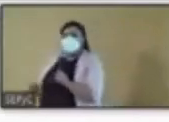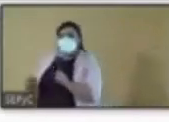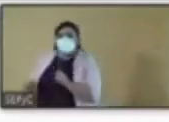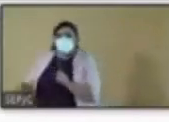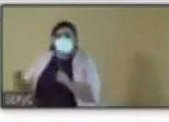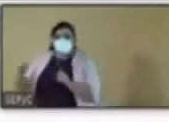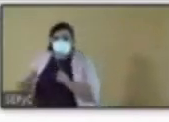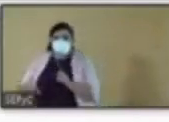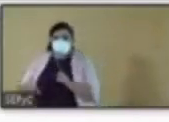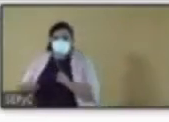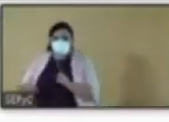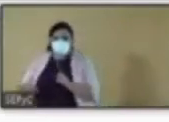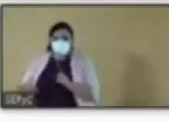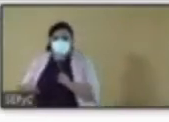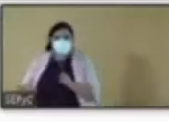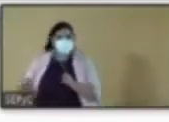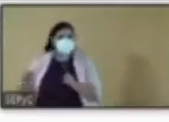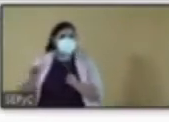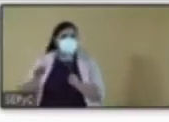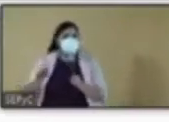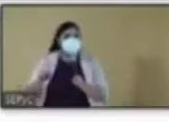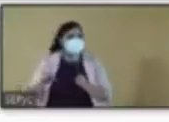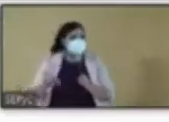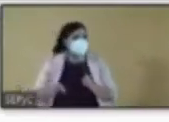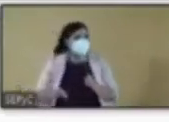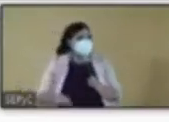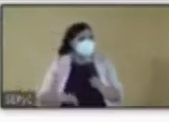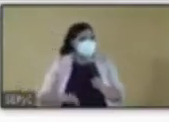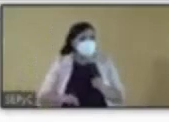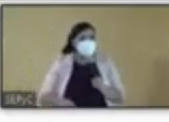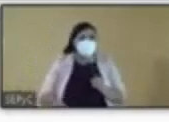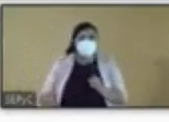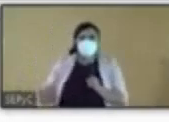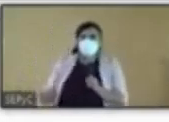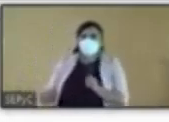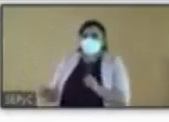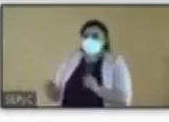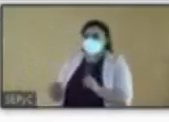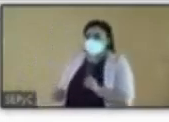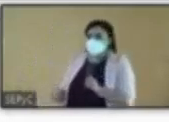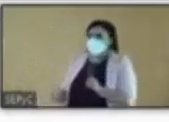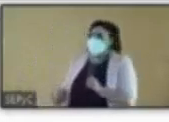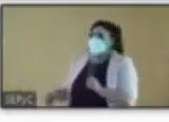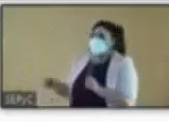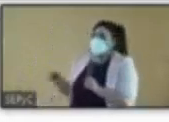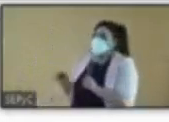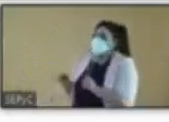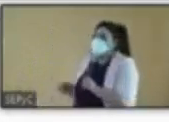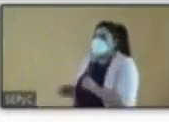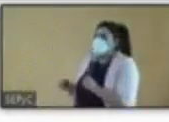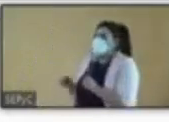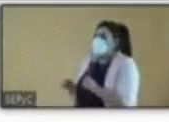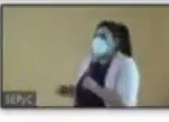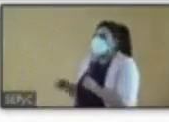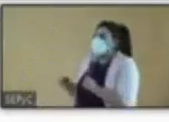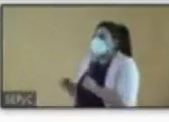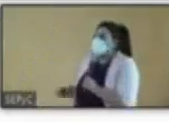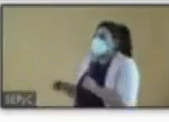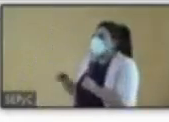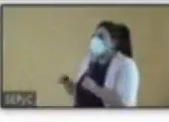entonces, este es el momento entonces en que el servidor público puede enviar una nota aclaratoria respecto al dato que de